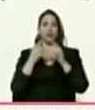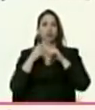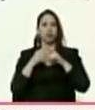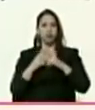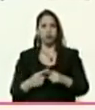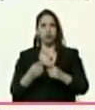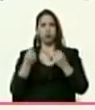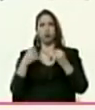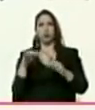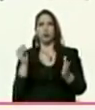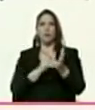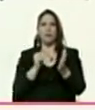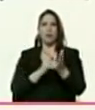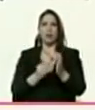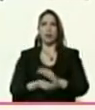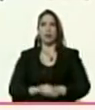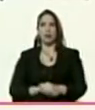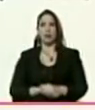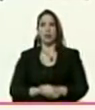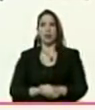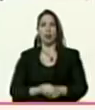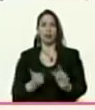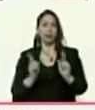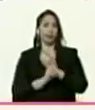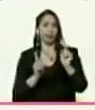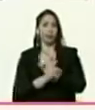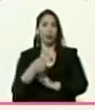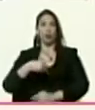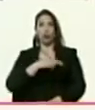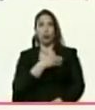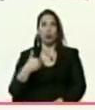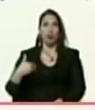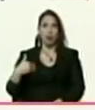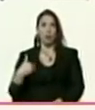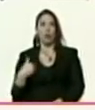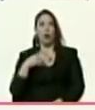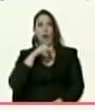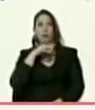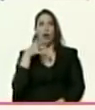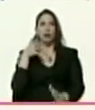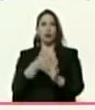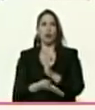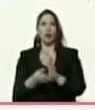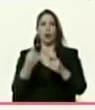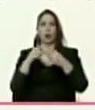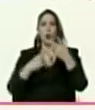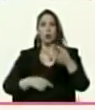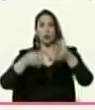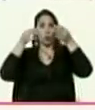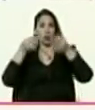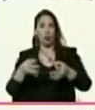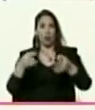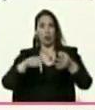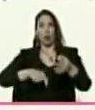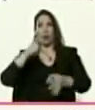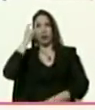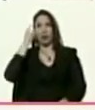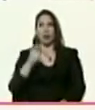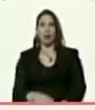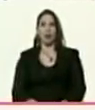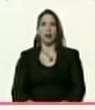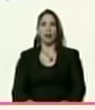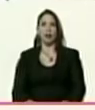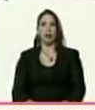muchas veces son desproporcionadas, nosotros queremos hablar de cosas concretas, como el día de hoy, que el anuncio